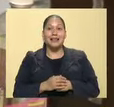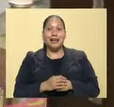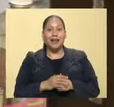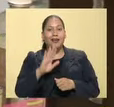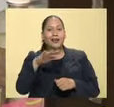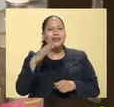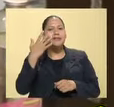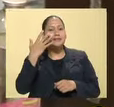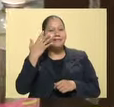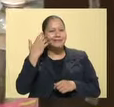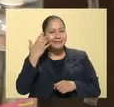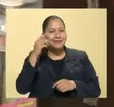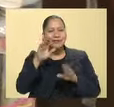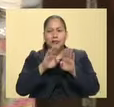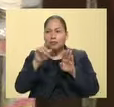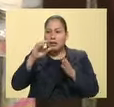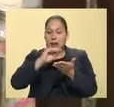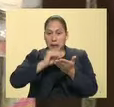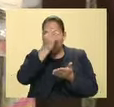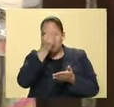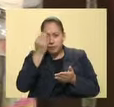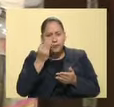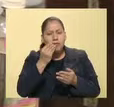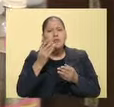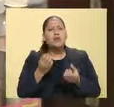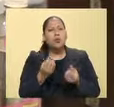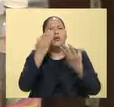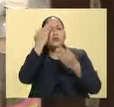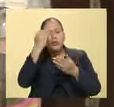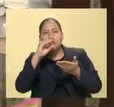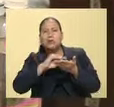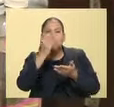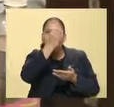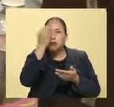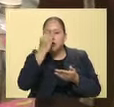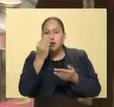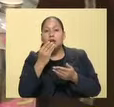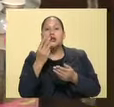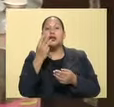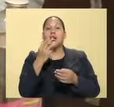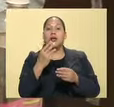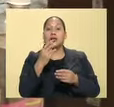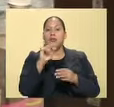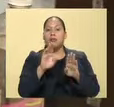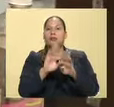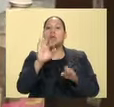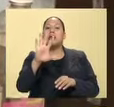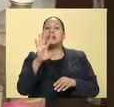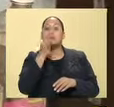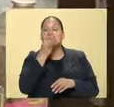y este proceso de maquillaje, ¿cuánto te lleva aproximadamente?